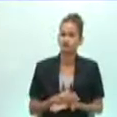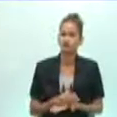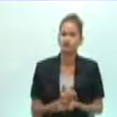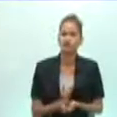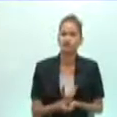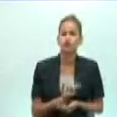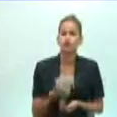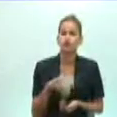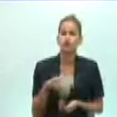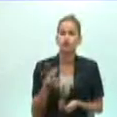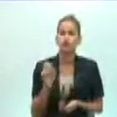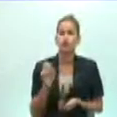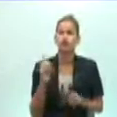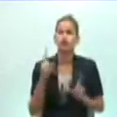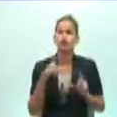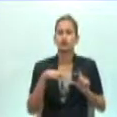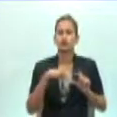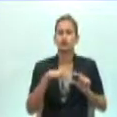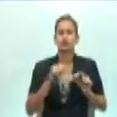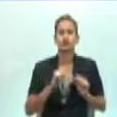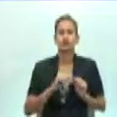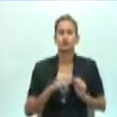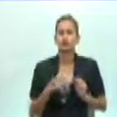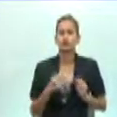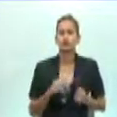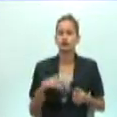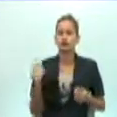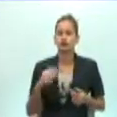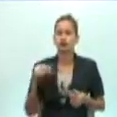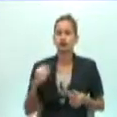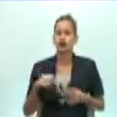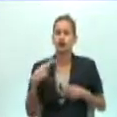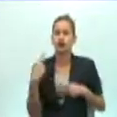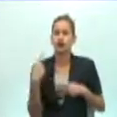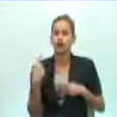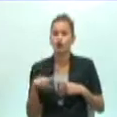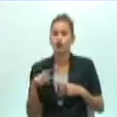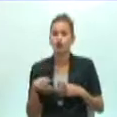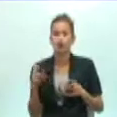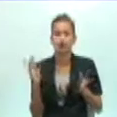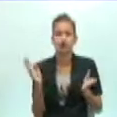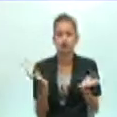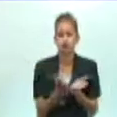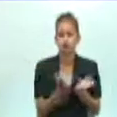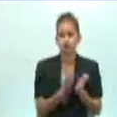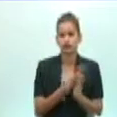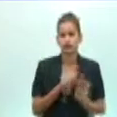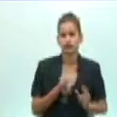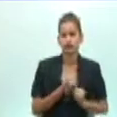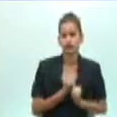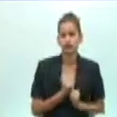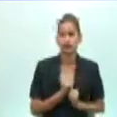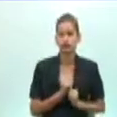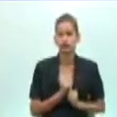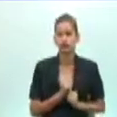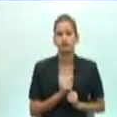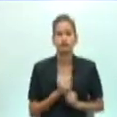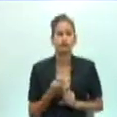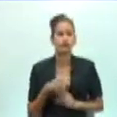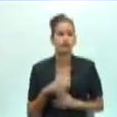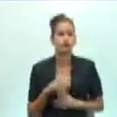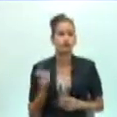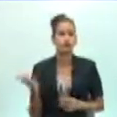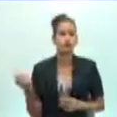contenidos y ejercitando otros de los ya trabajados, teniendo en cuenta sus opiniones y lo que nos ha llegado a nosotros sobre